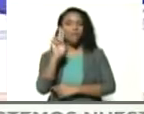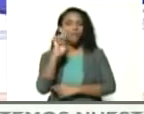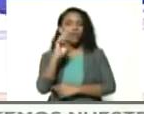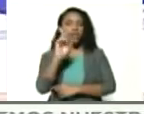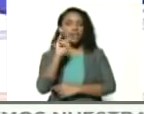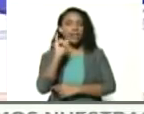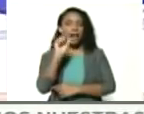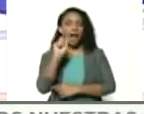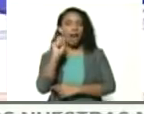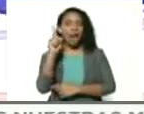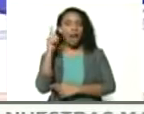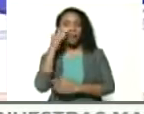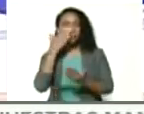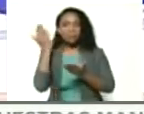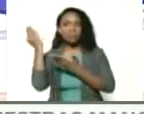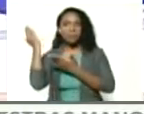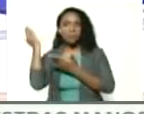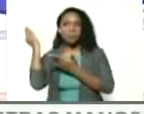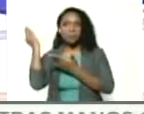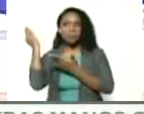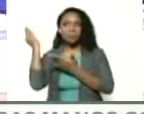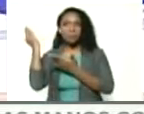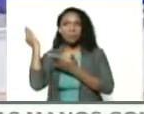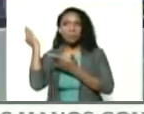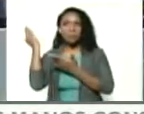Furrial, George, adelante.